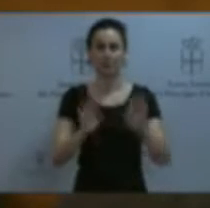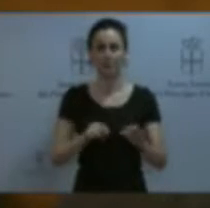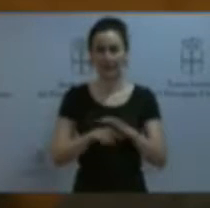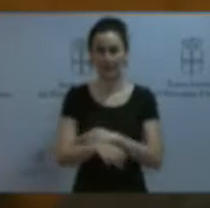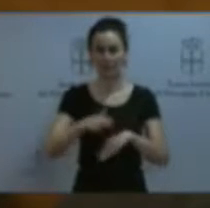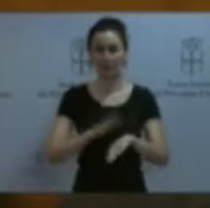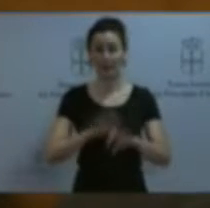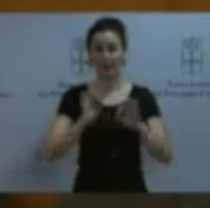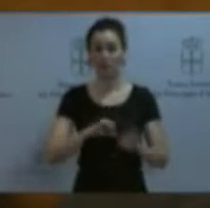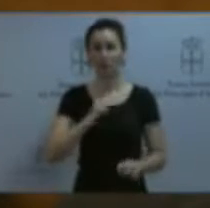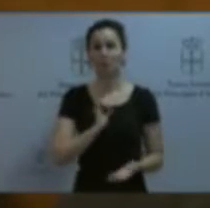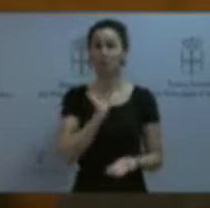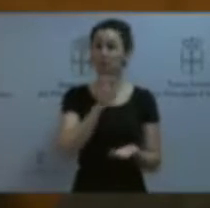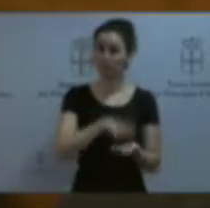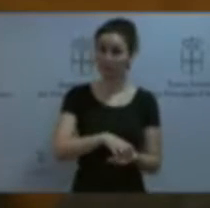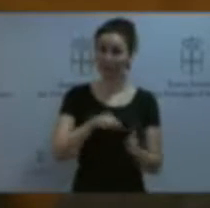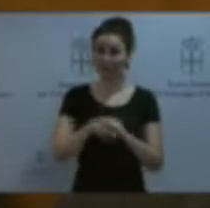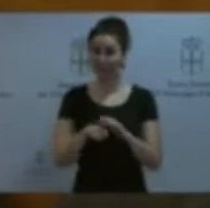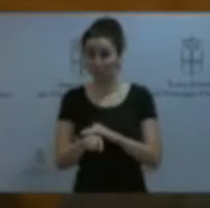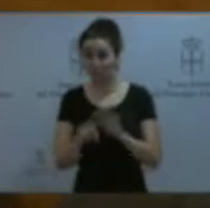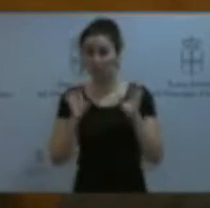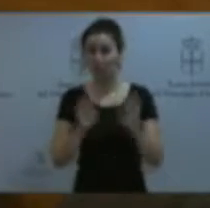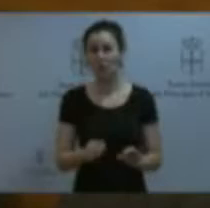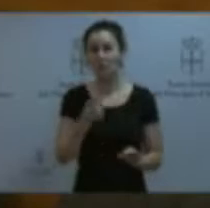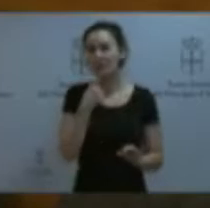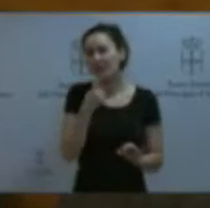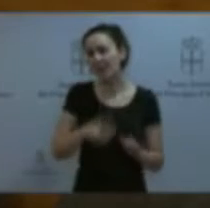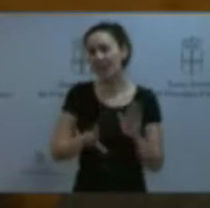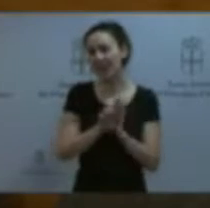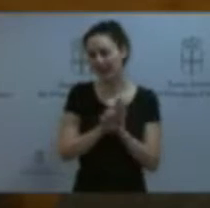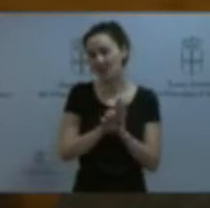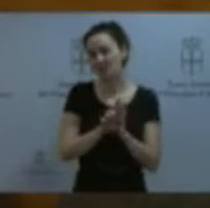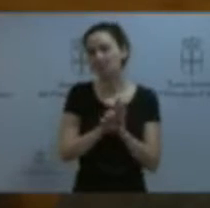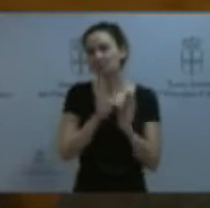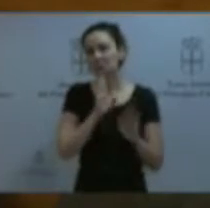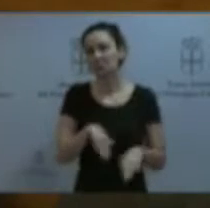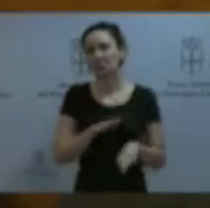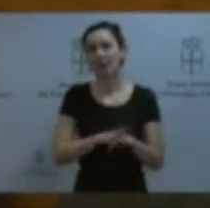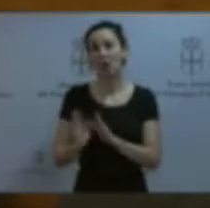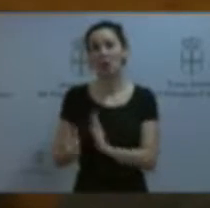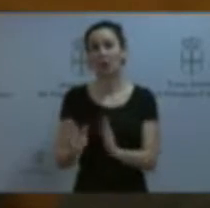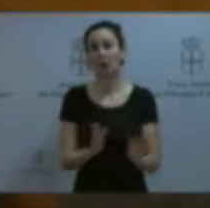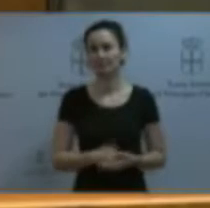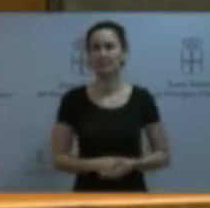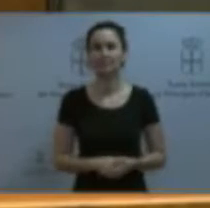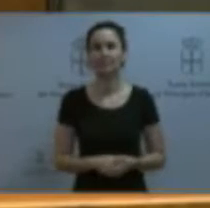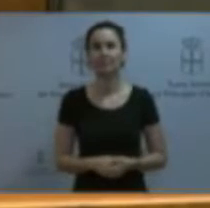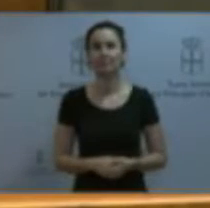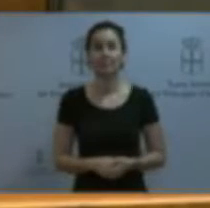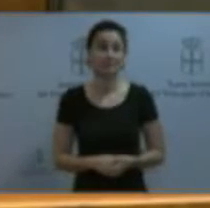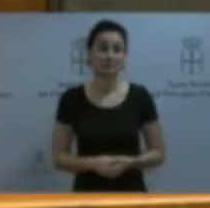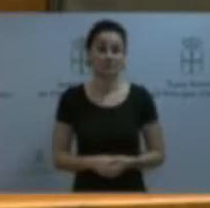de la residencia siguió los trámites establecidos en las disposiciones legales vigentes en materia de ordenación del territorio y urbanismo. Bueno,